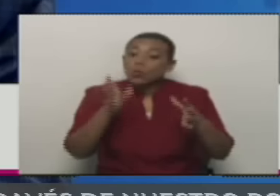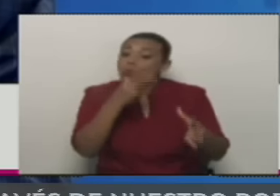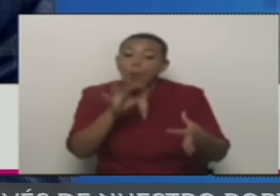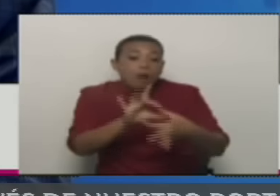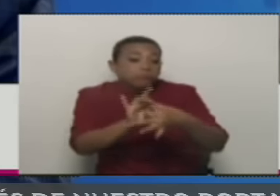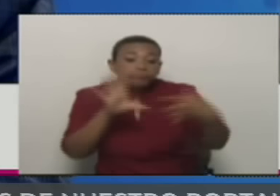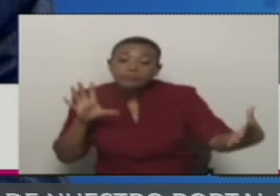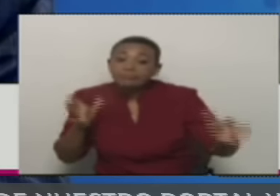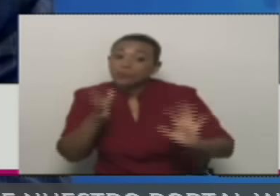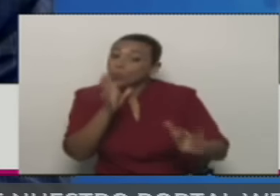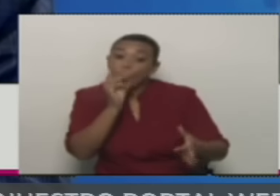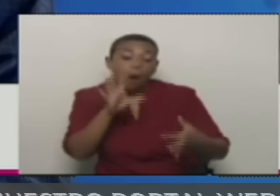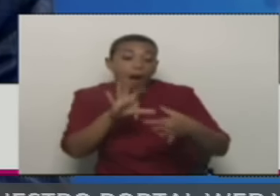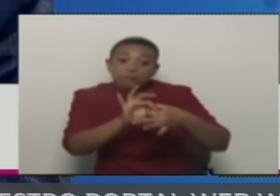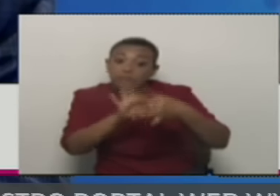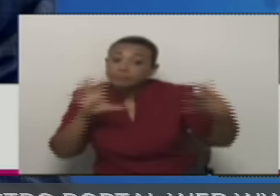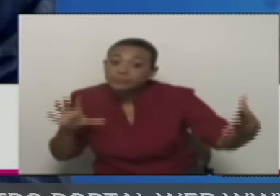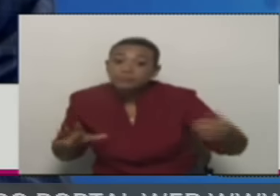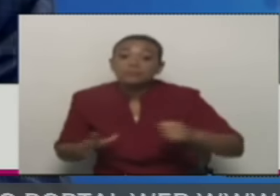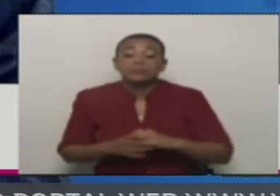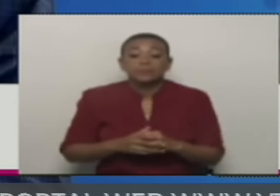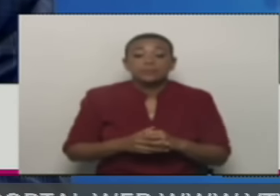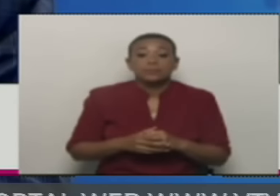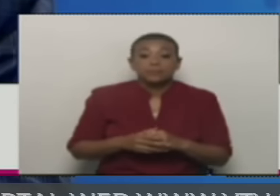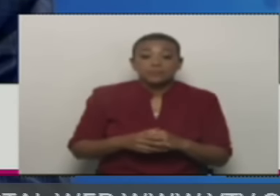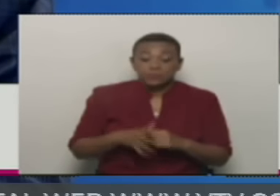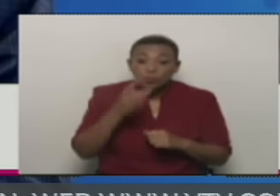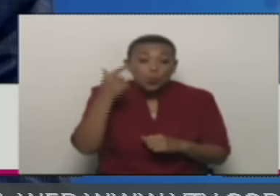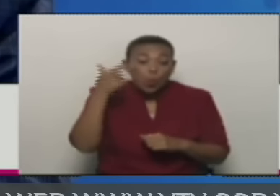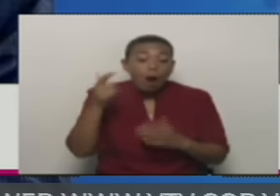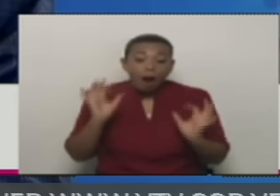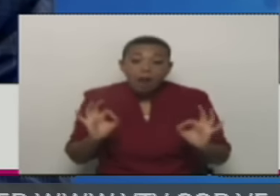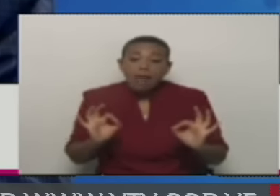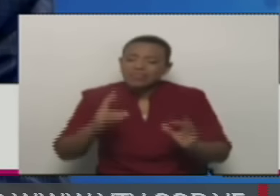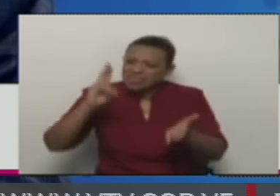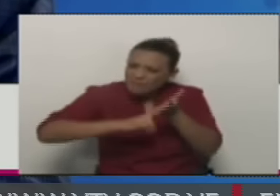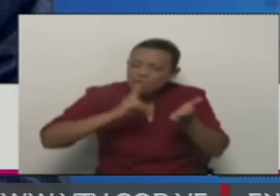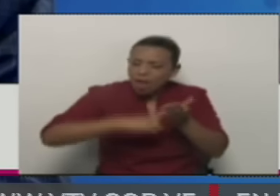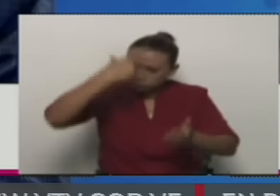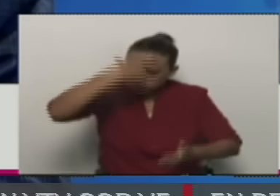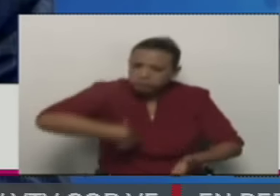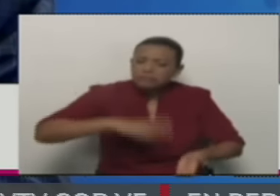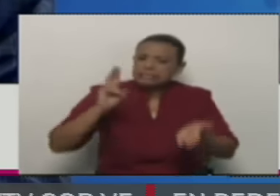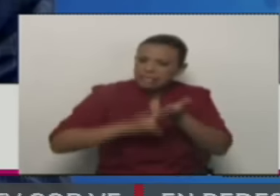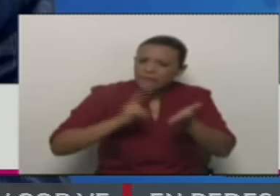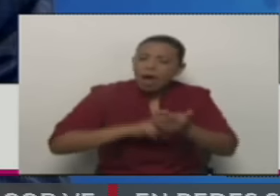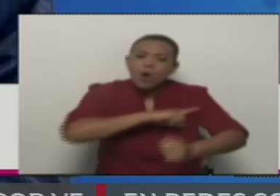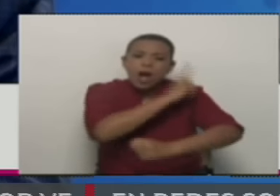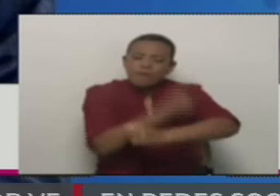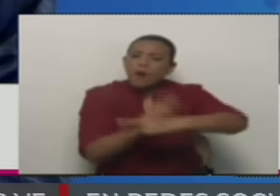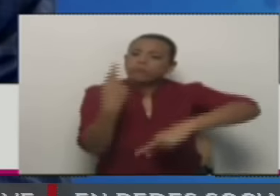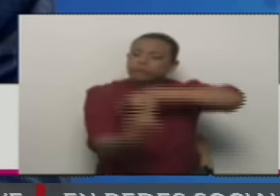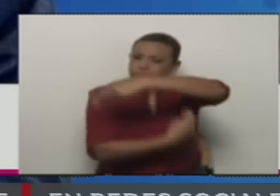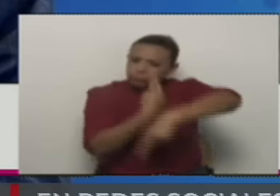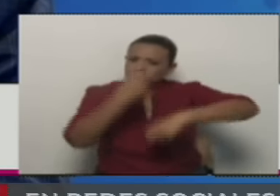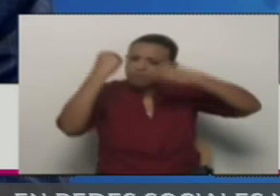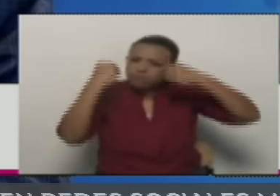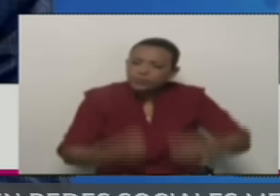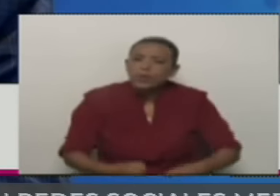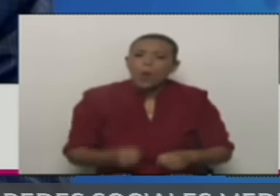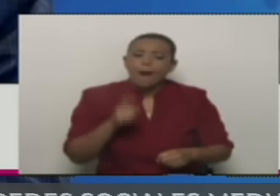nuestra parte. Hoy, tener de verdad, verdad, fuerza revolucionaria